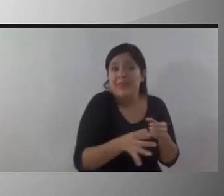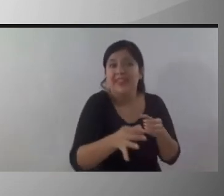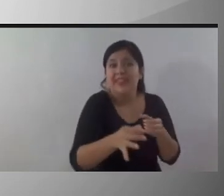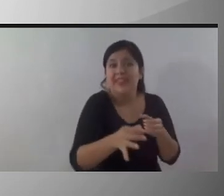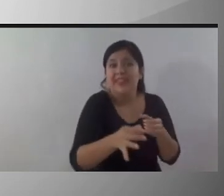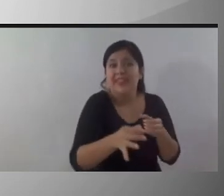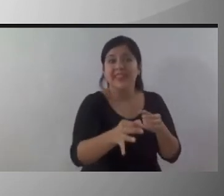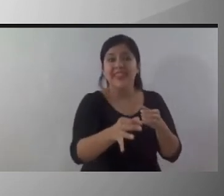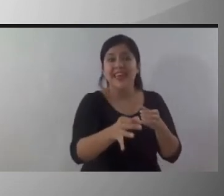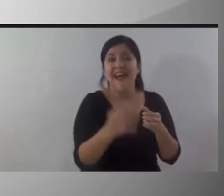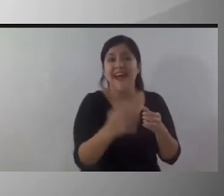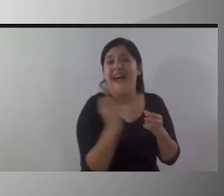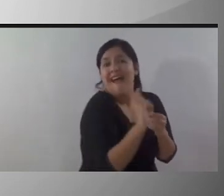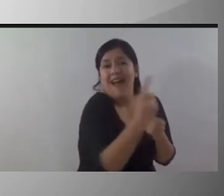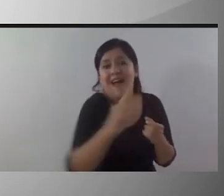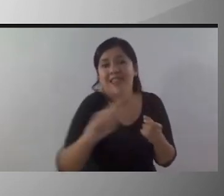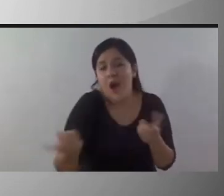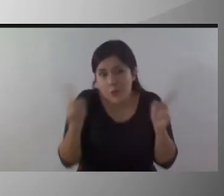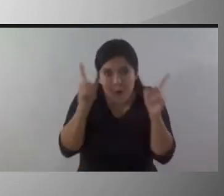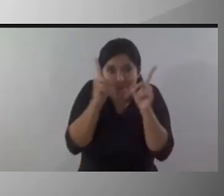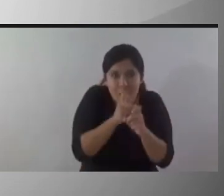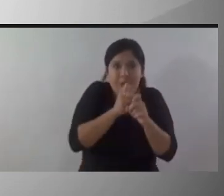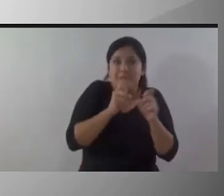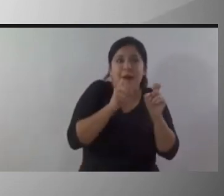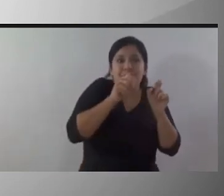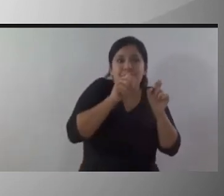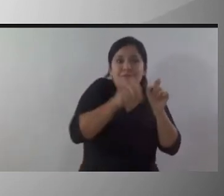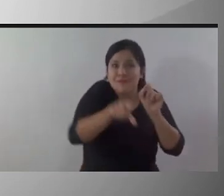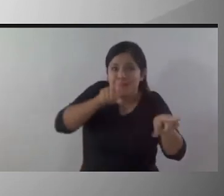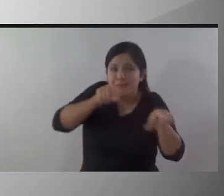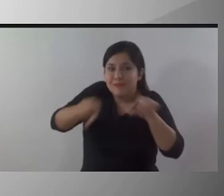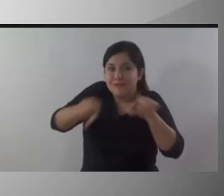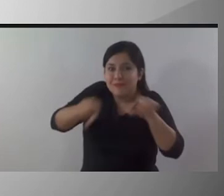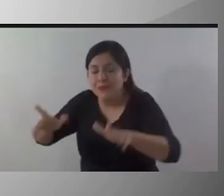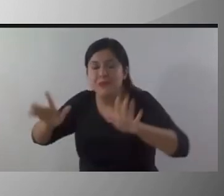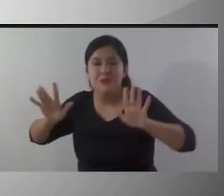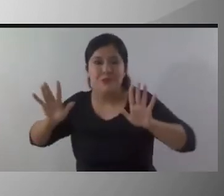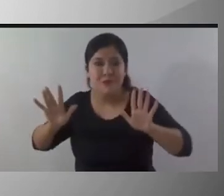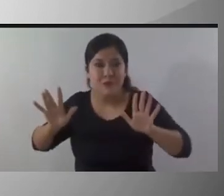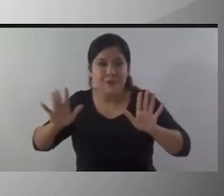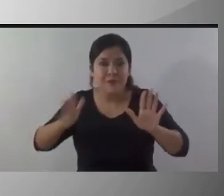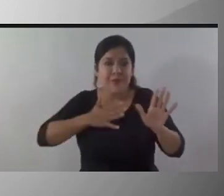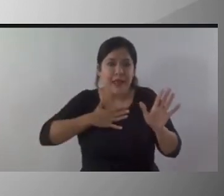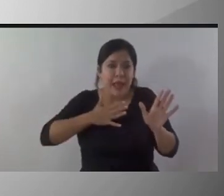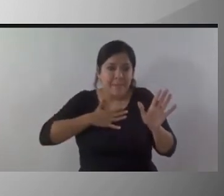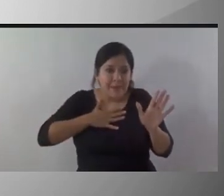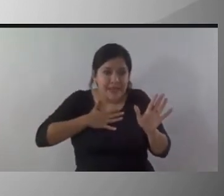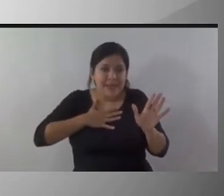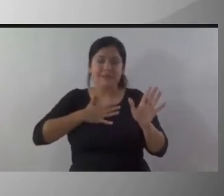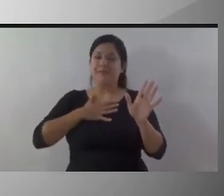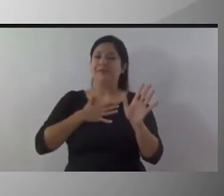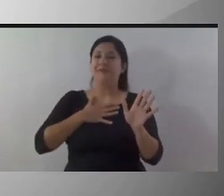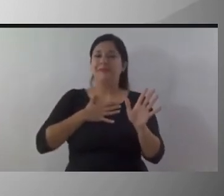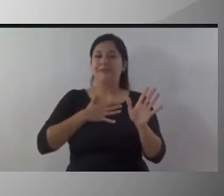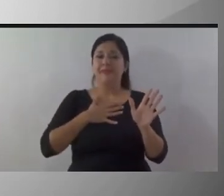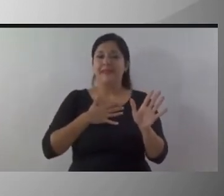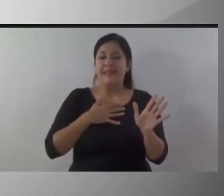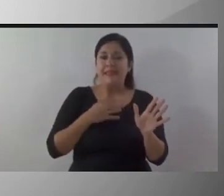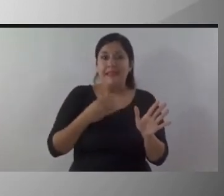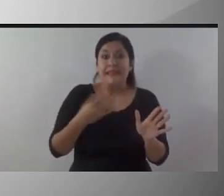específicas de nuestra problemática. Entonces, mi forma de entenderlo es que nosotros tenemos que